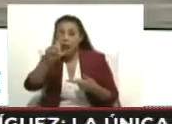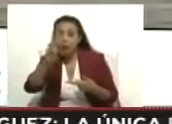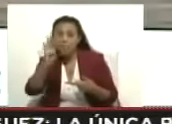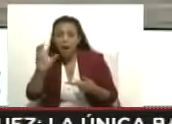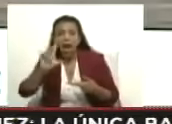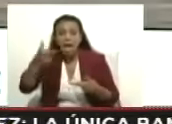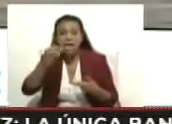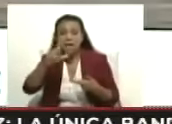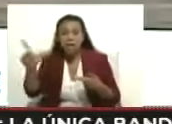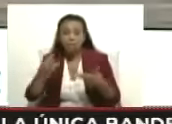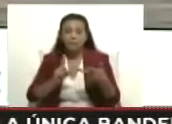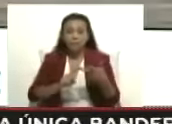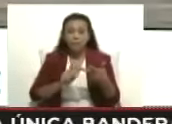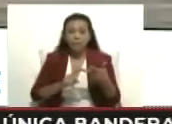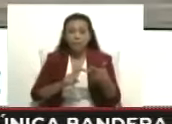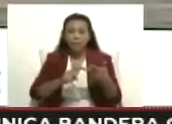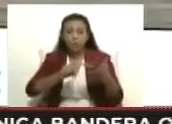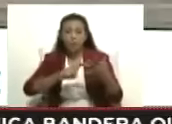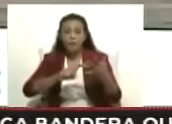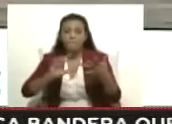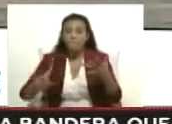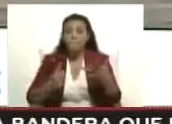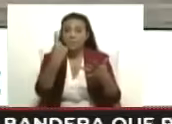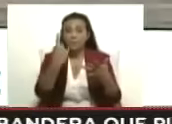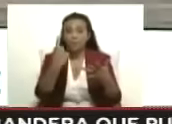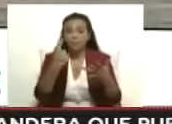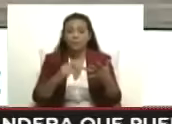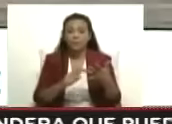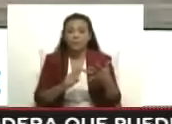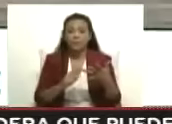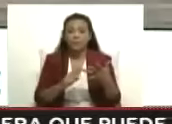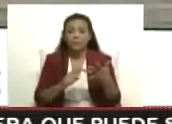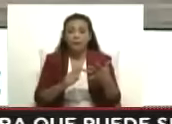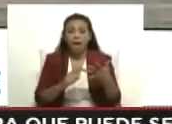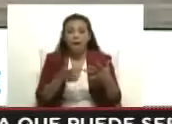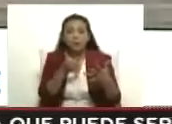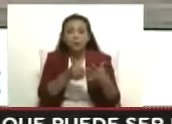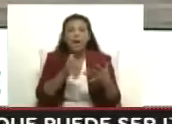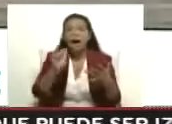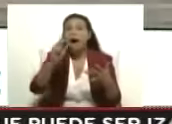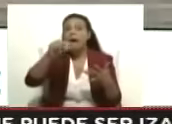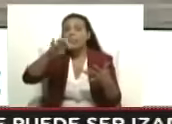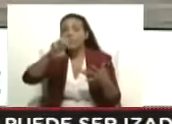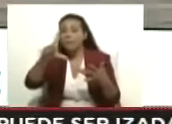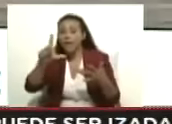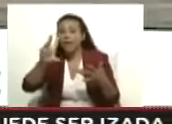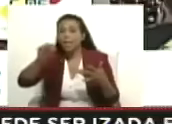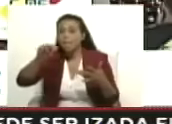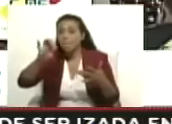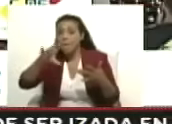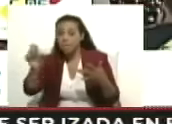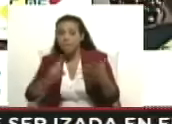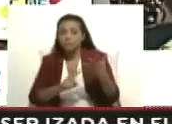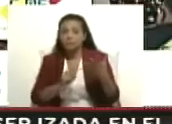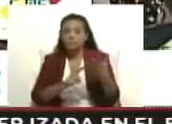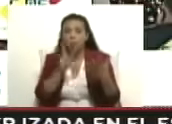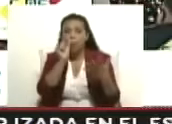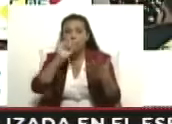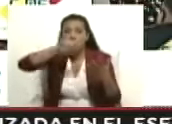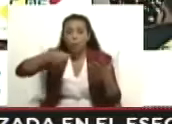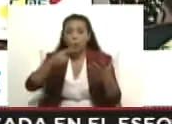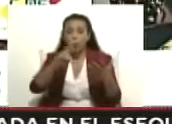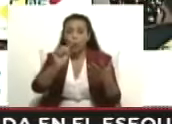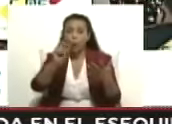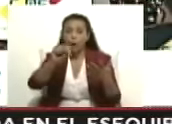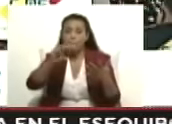Gil, rectora principal. Rectora Agné Nogal Méndez. Rector Juan Carlos